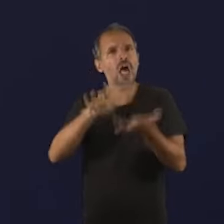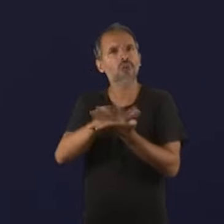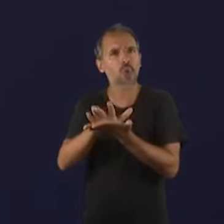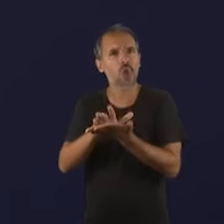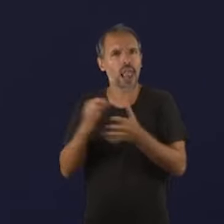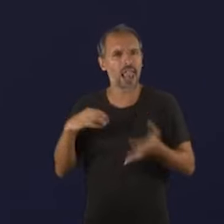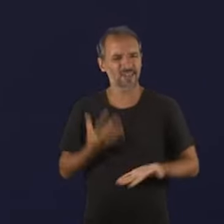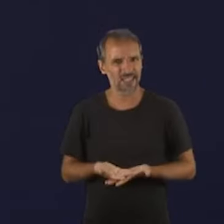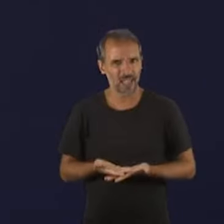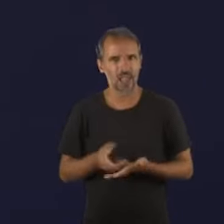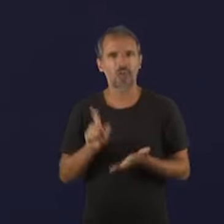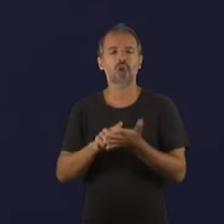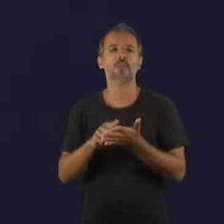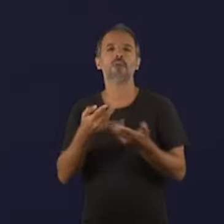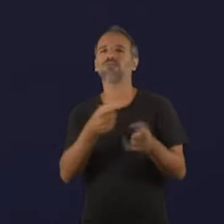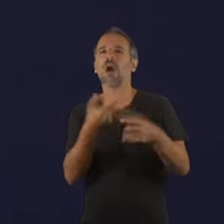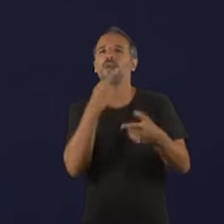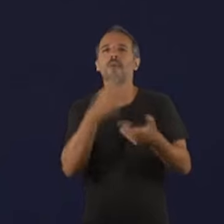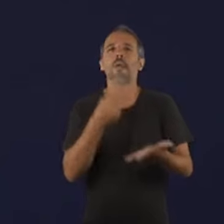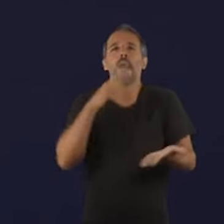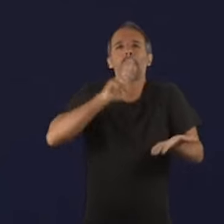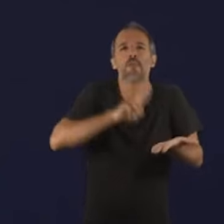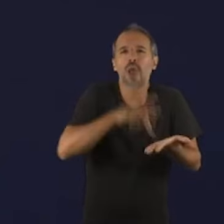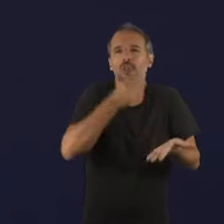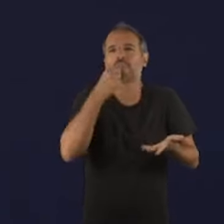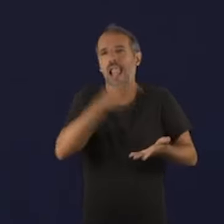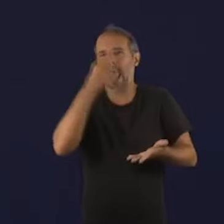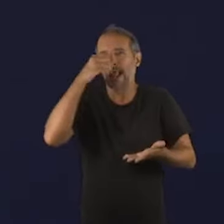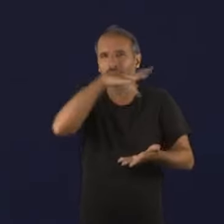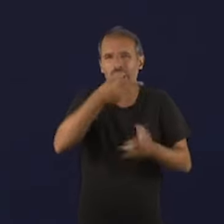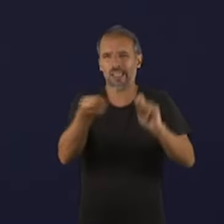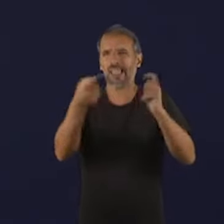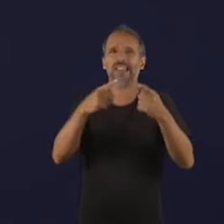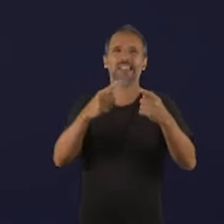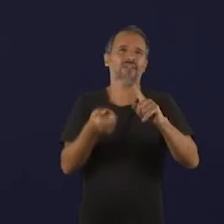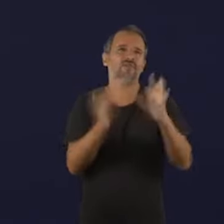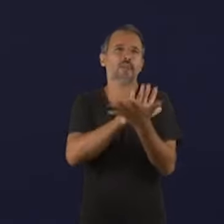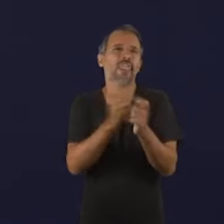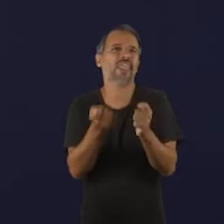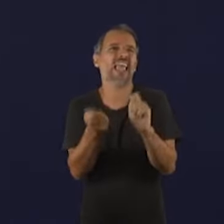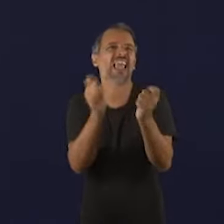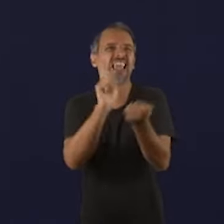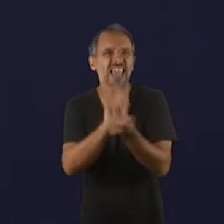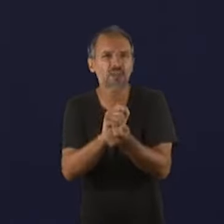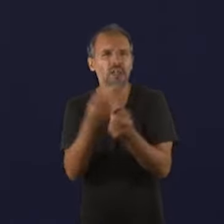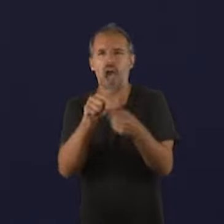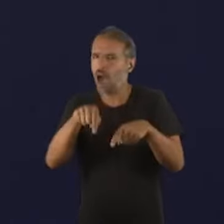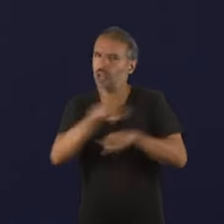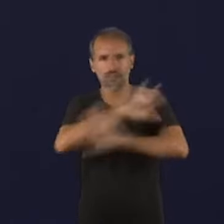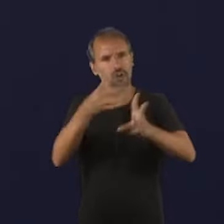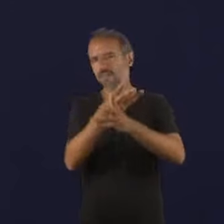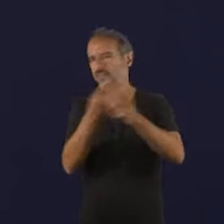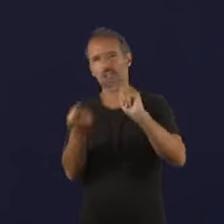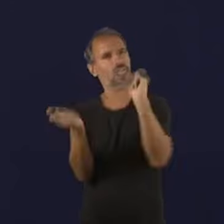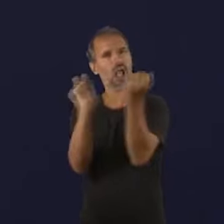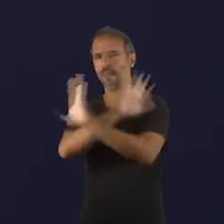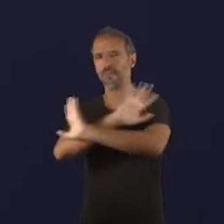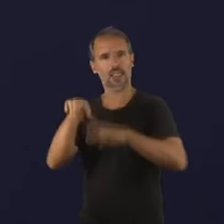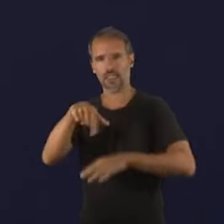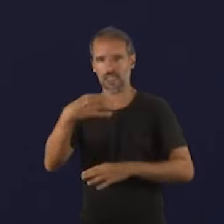campo con retenciones con tipos de cambio y con toda una maraña de cuestiones que vamos a ir desarmando lo más rápido que